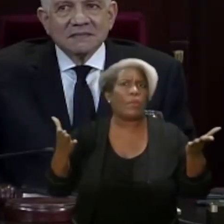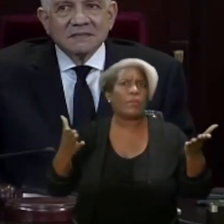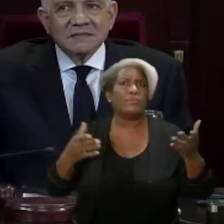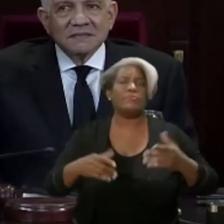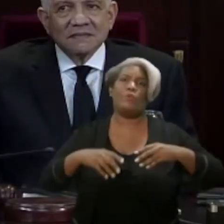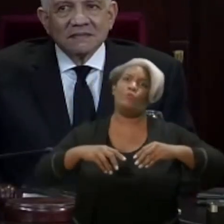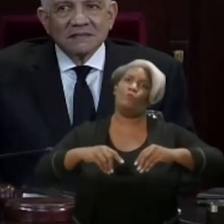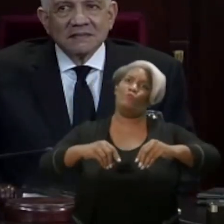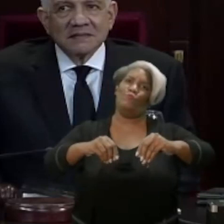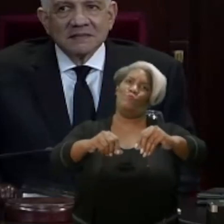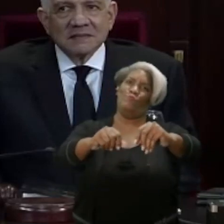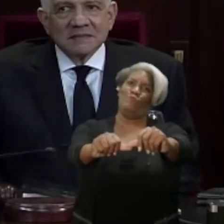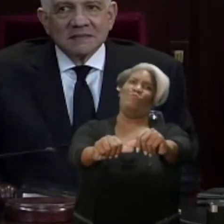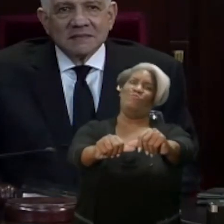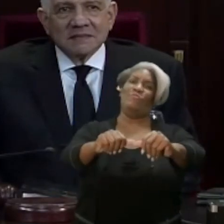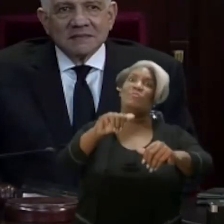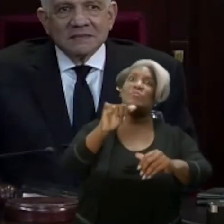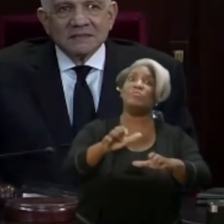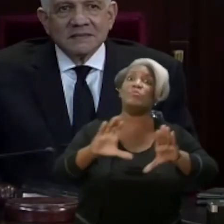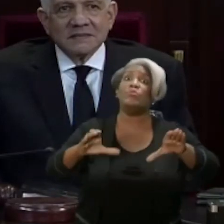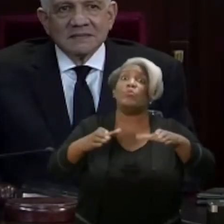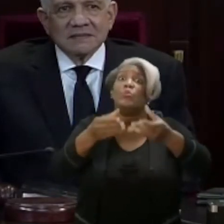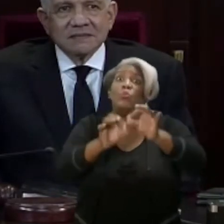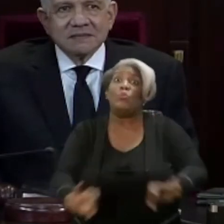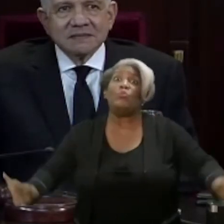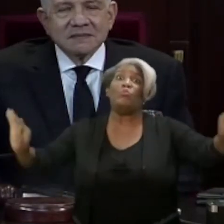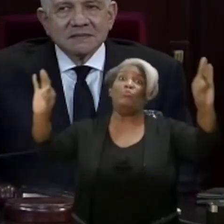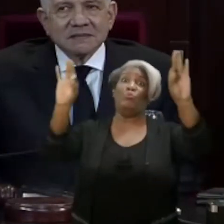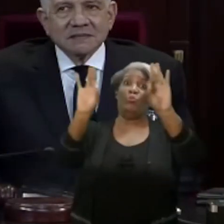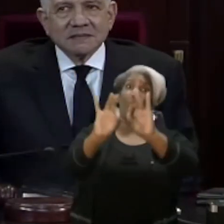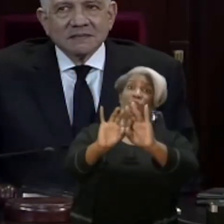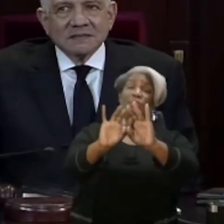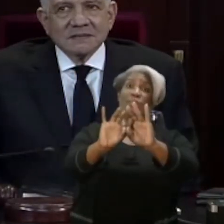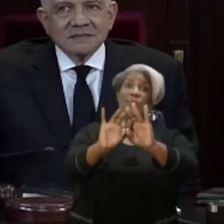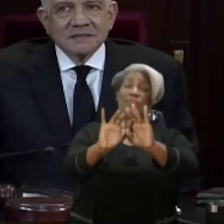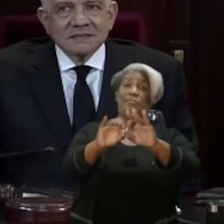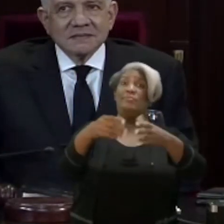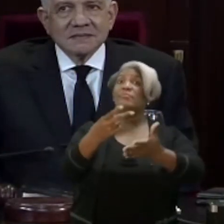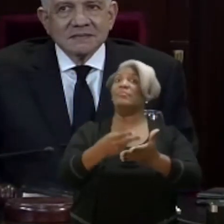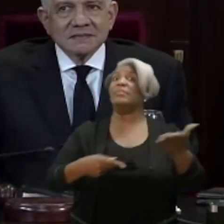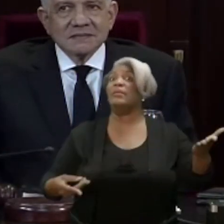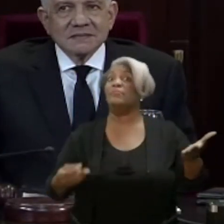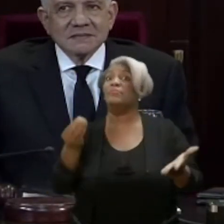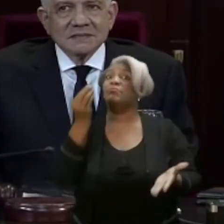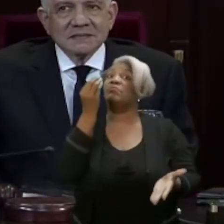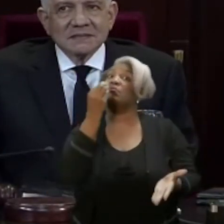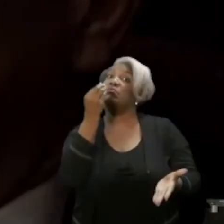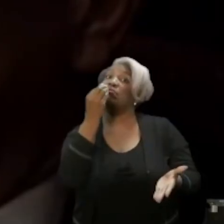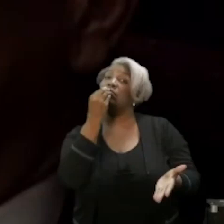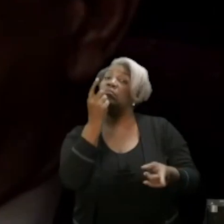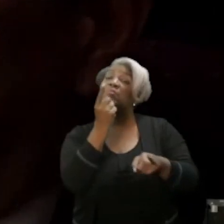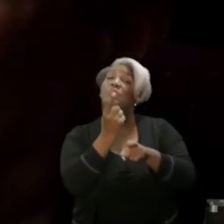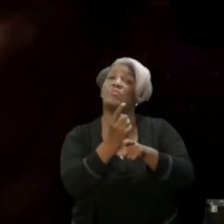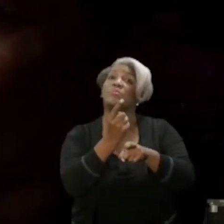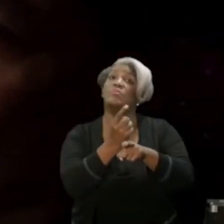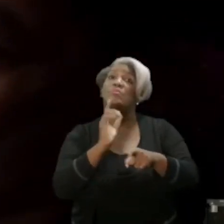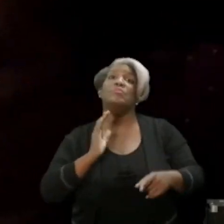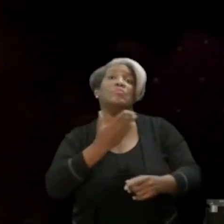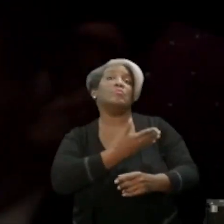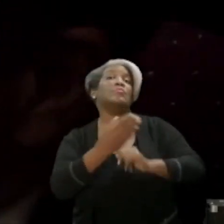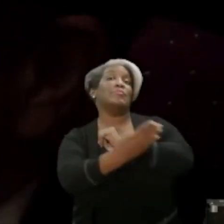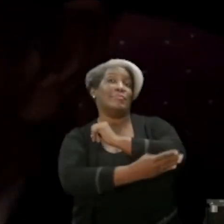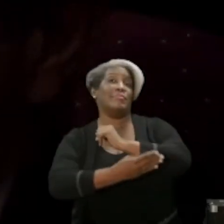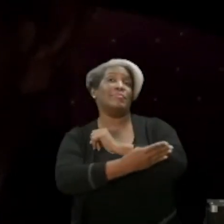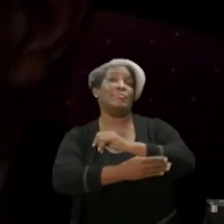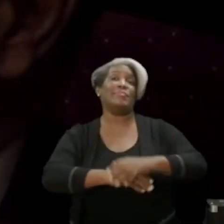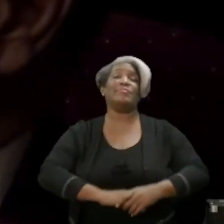un sector estratégico para garantizar lo más importante, la seguridad alimentaria y nutricional de nuestro país.